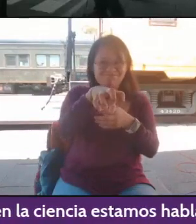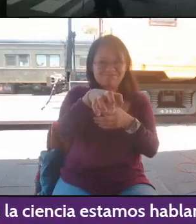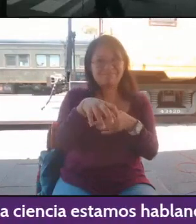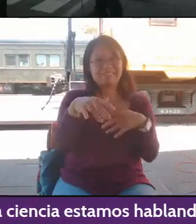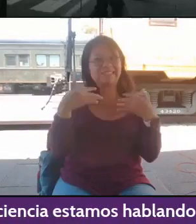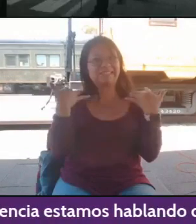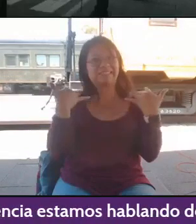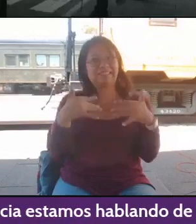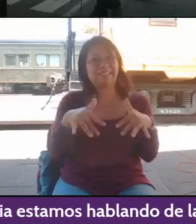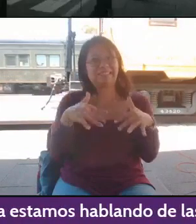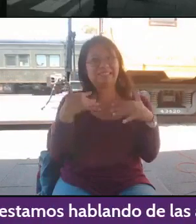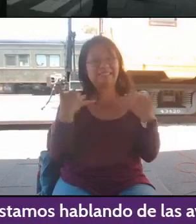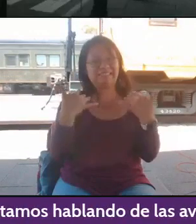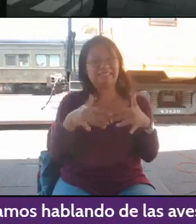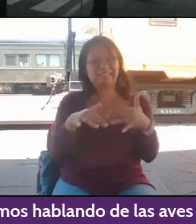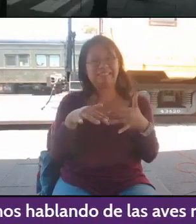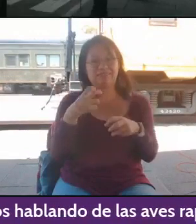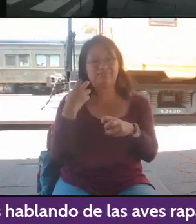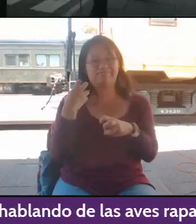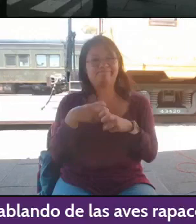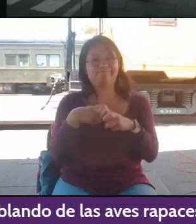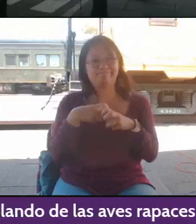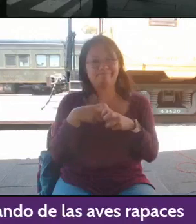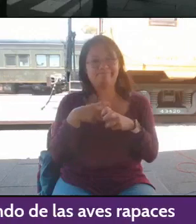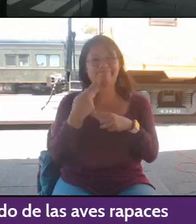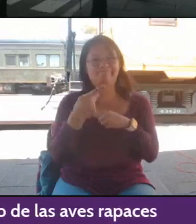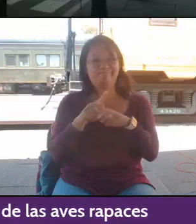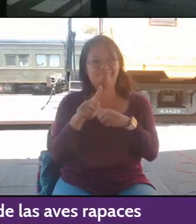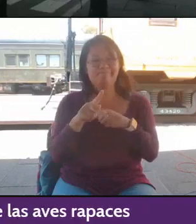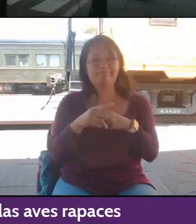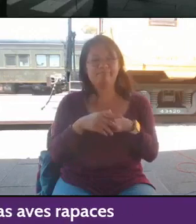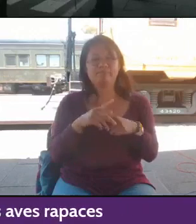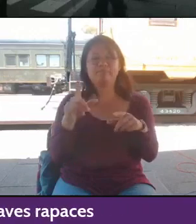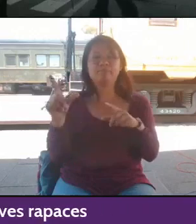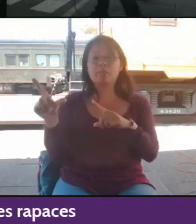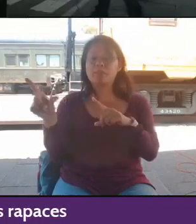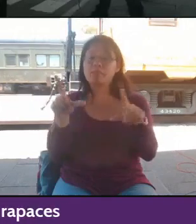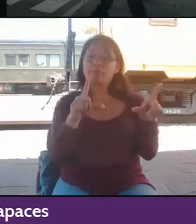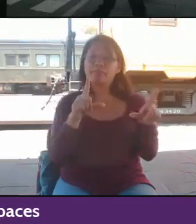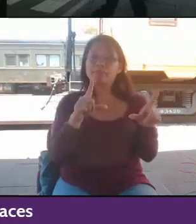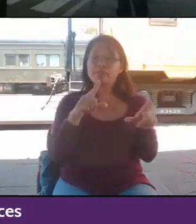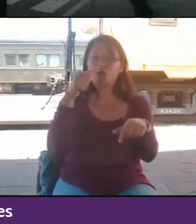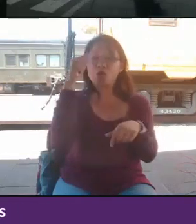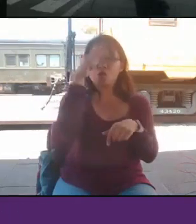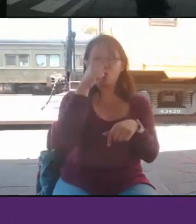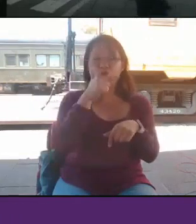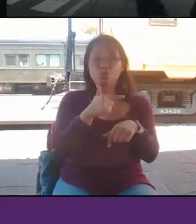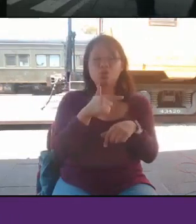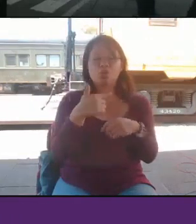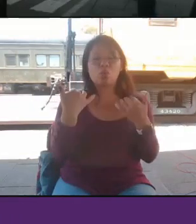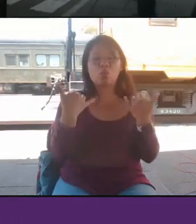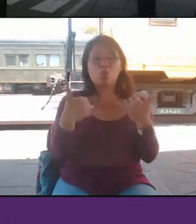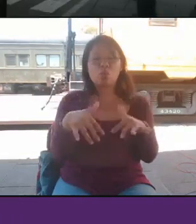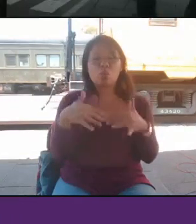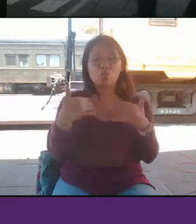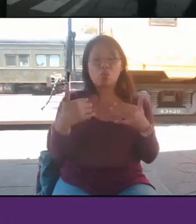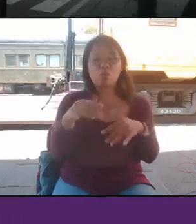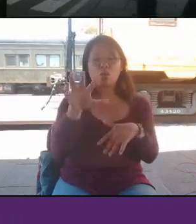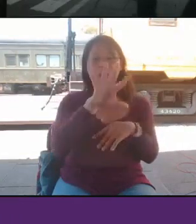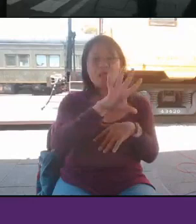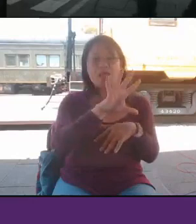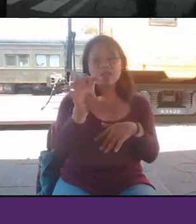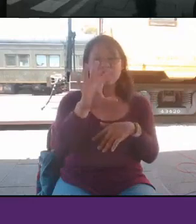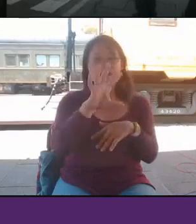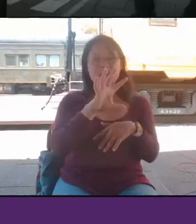problema. Ahora, ¿qué pasa con las nocturnas? Una más. Tienen 500 libras por pulgada. Es